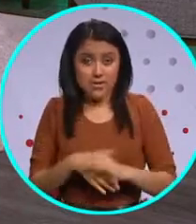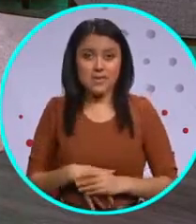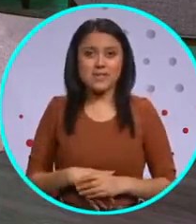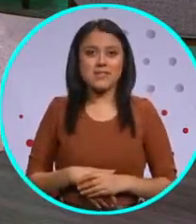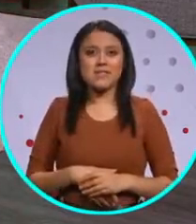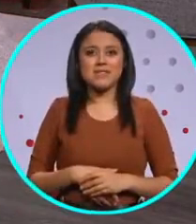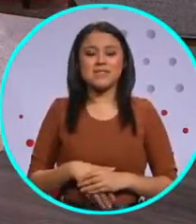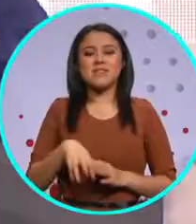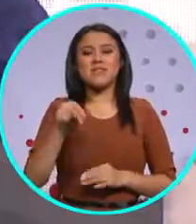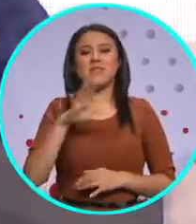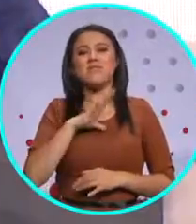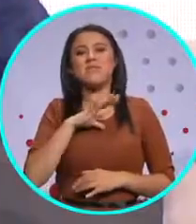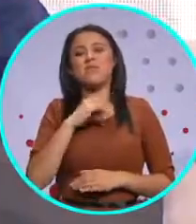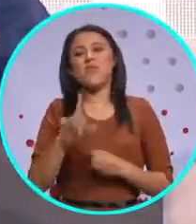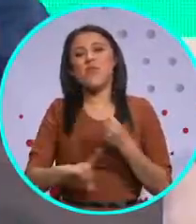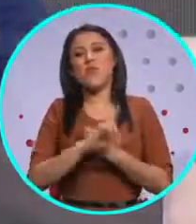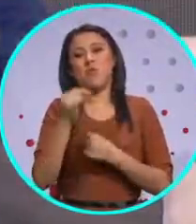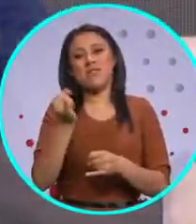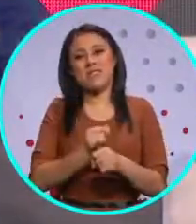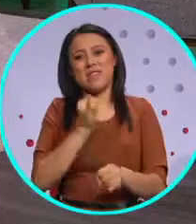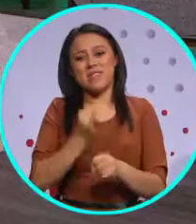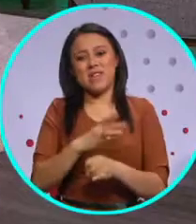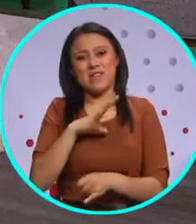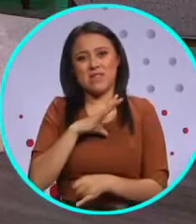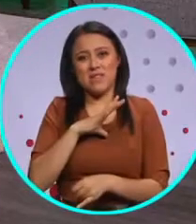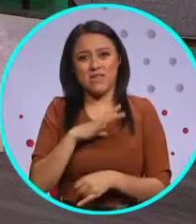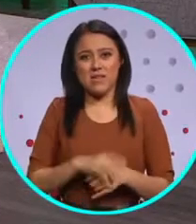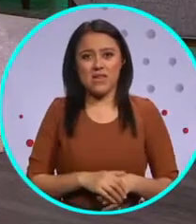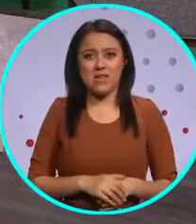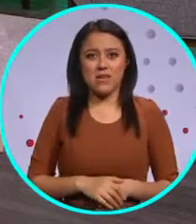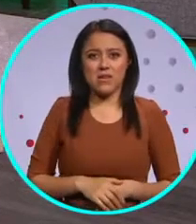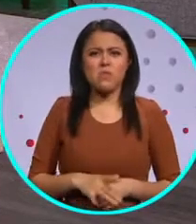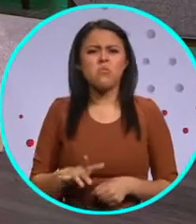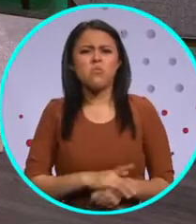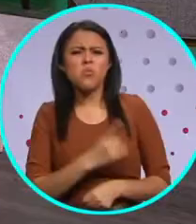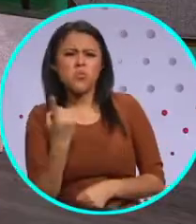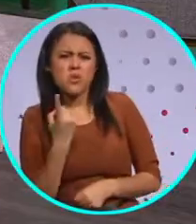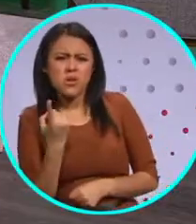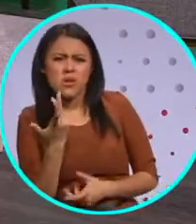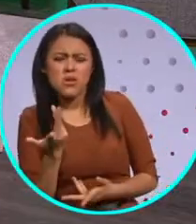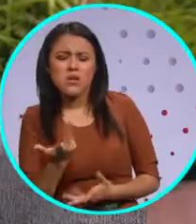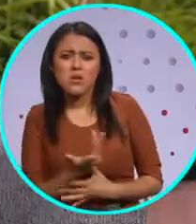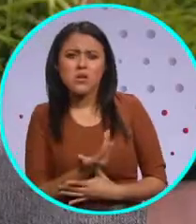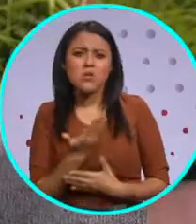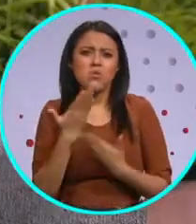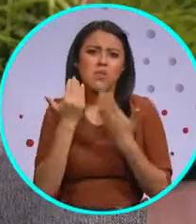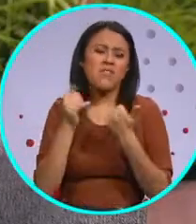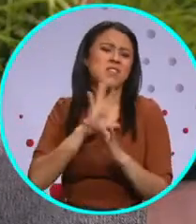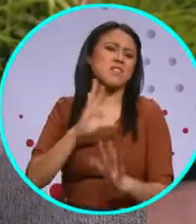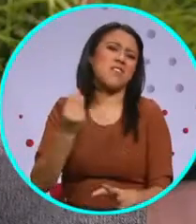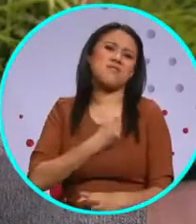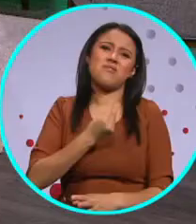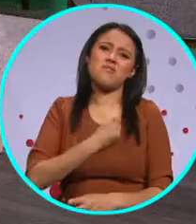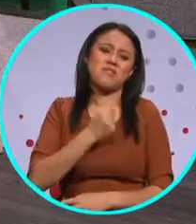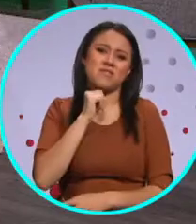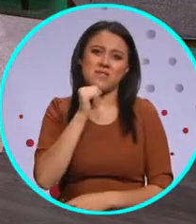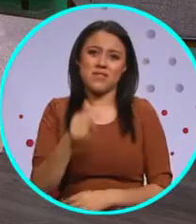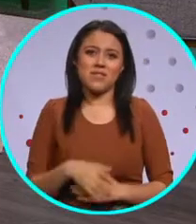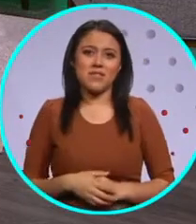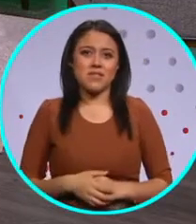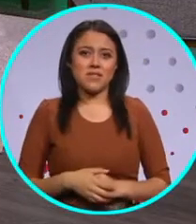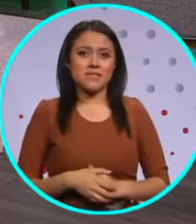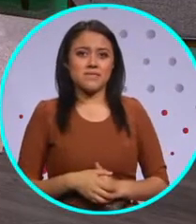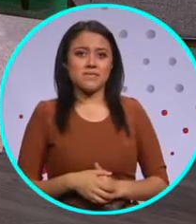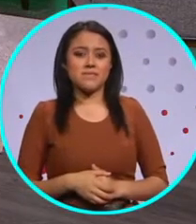tengo problemas con mi internet por cierto una cierta y